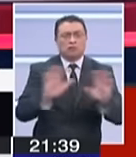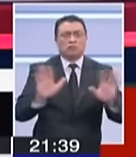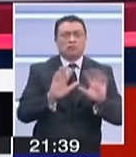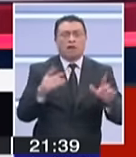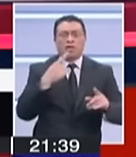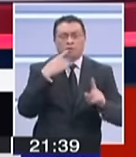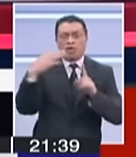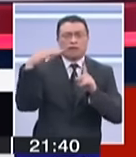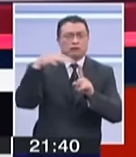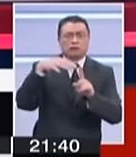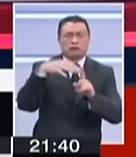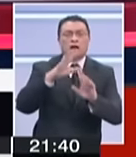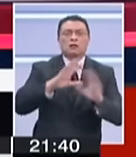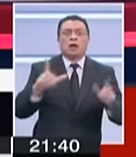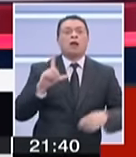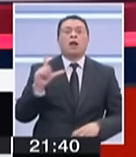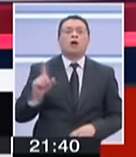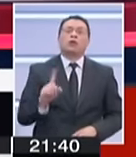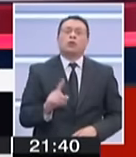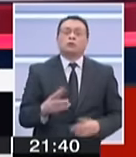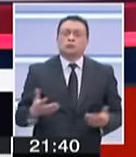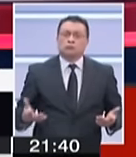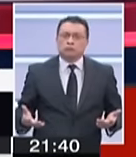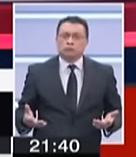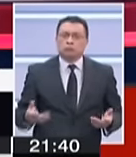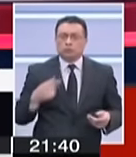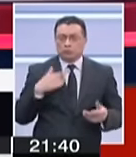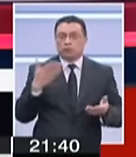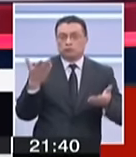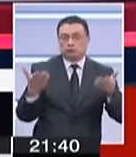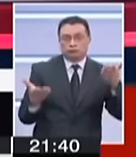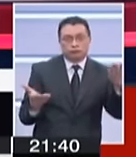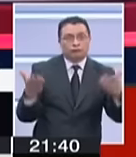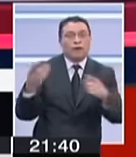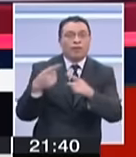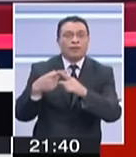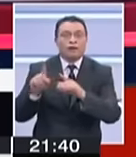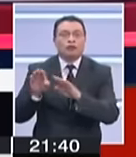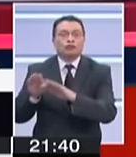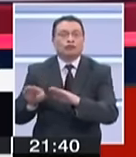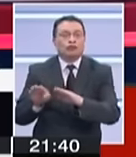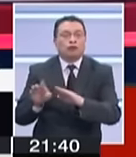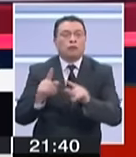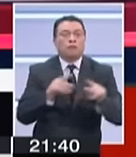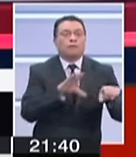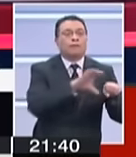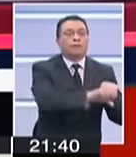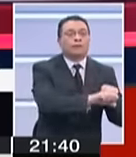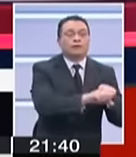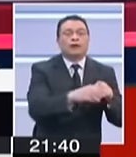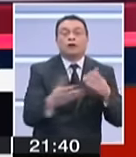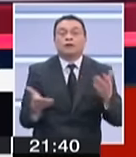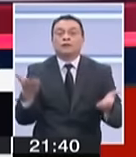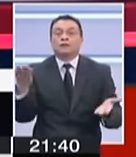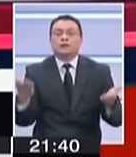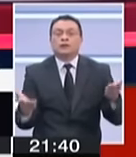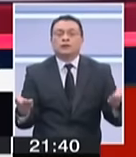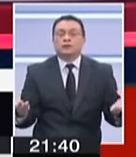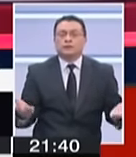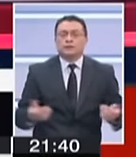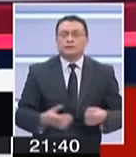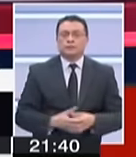hubo ninguna crítica al expresidente Lagos. ¿Se mide con un rasero distinto las intervenciones de uno u otro candidato?